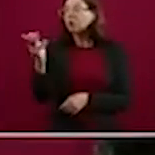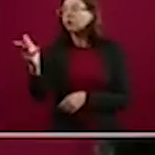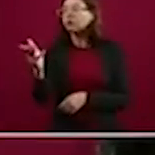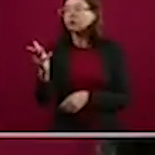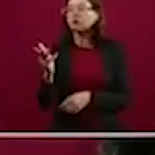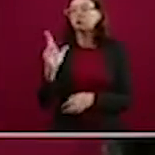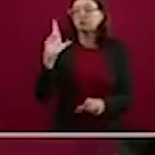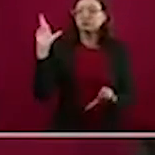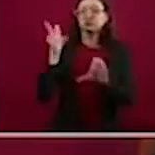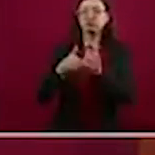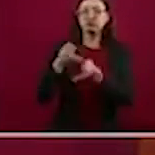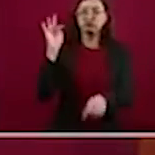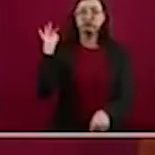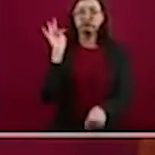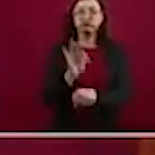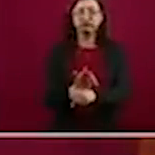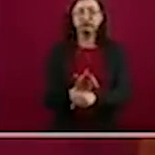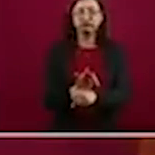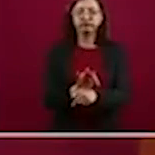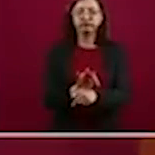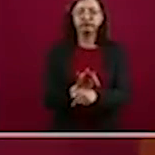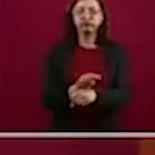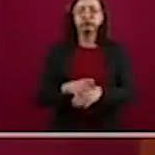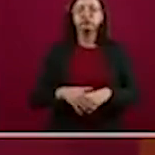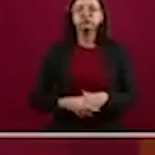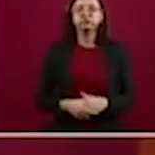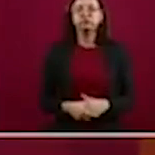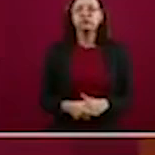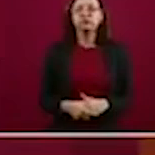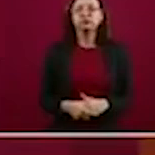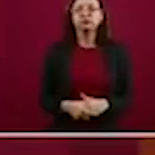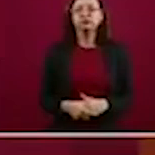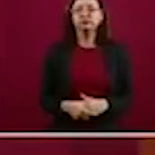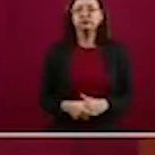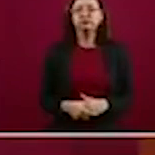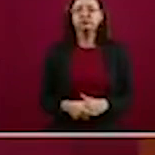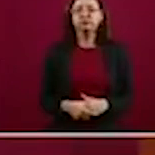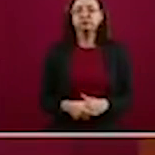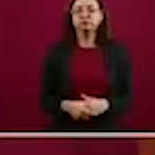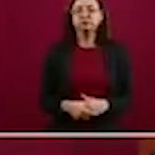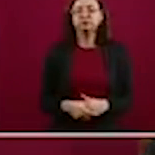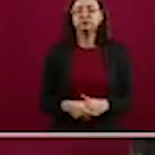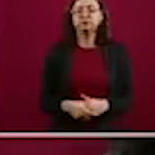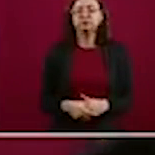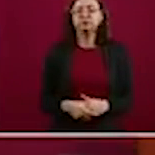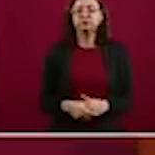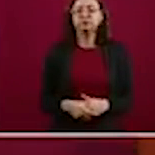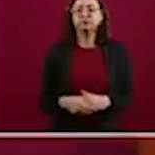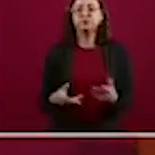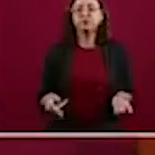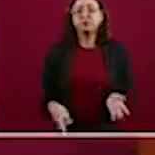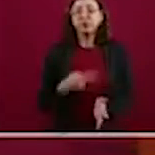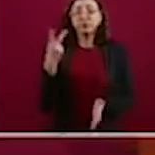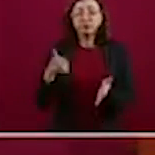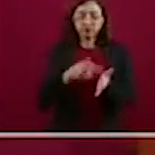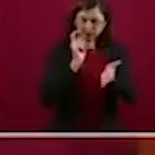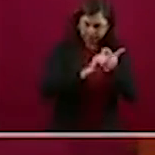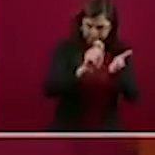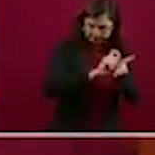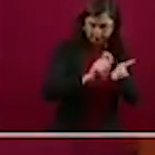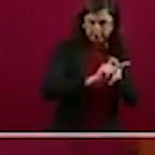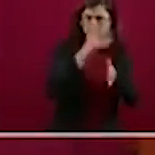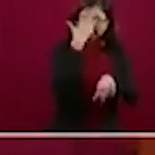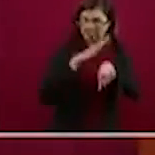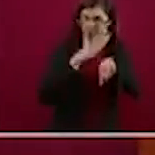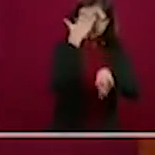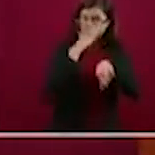demás son pasiones al leer el citado artículo el ejecutivo federal refirió que toda persona tiene derecho a buscar y